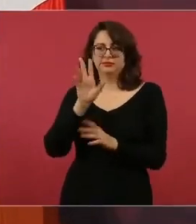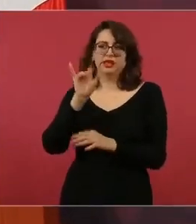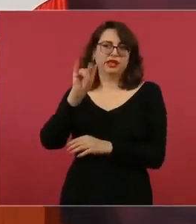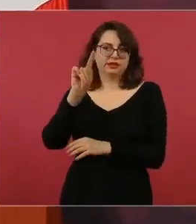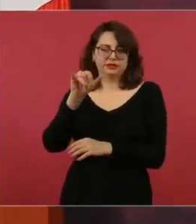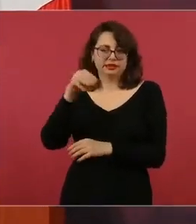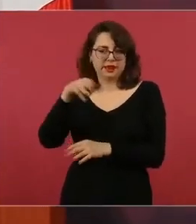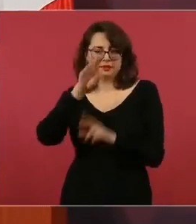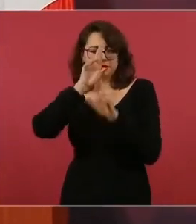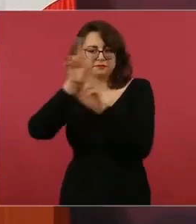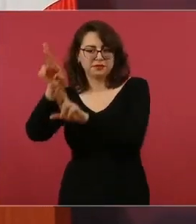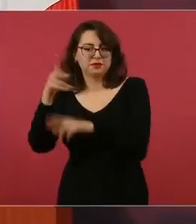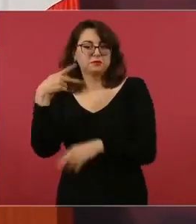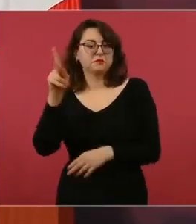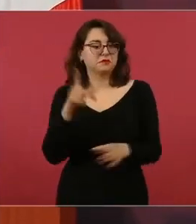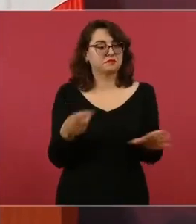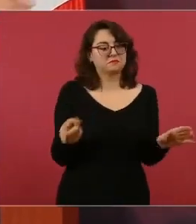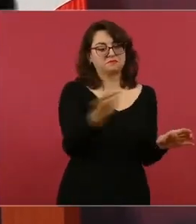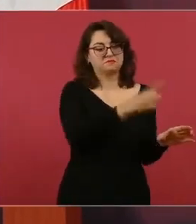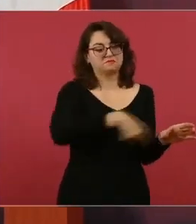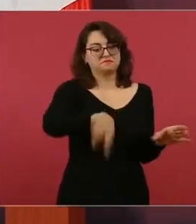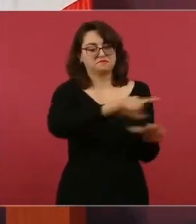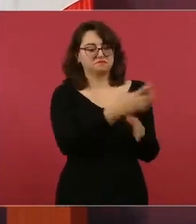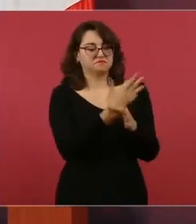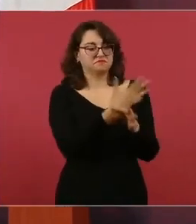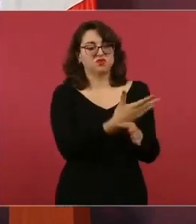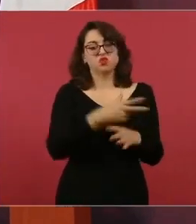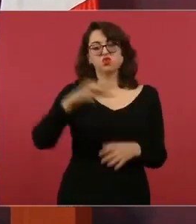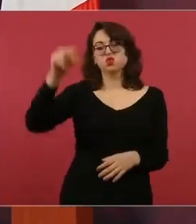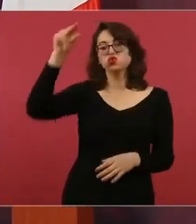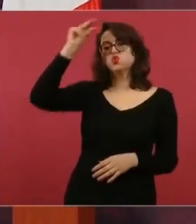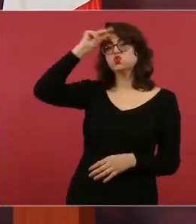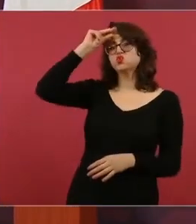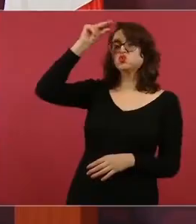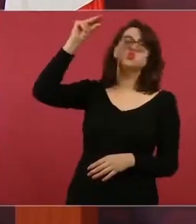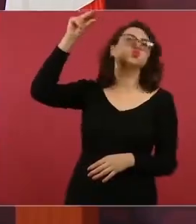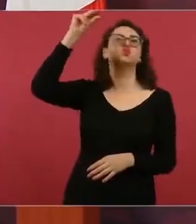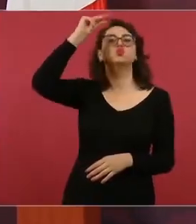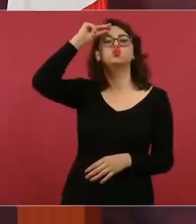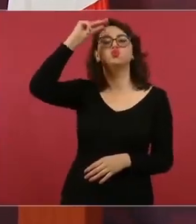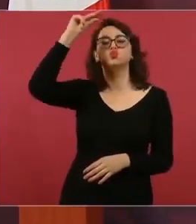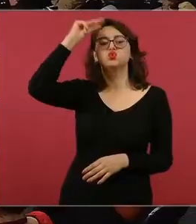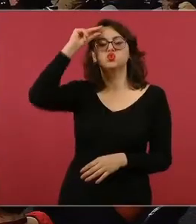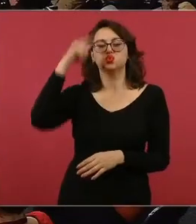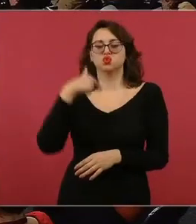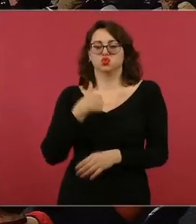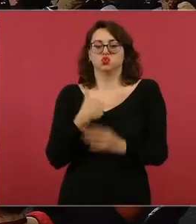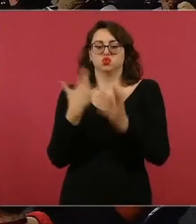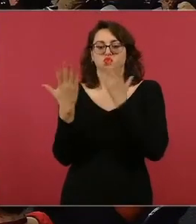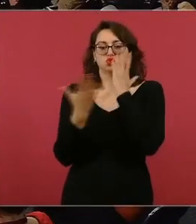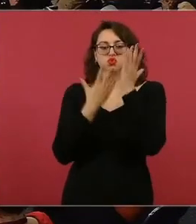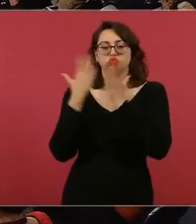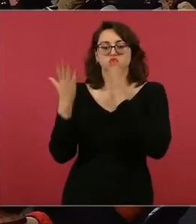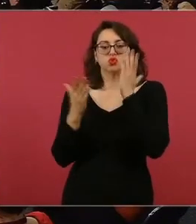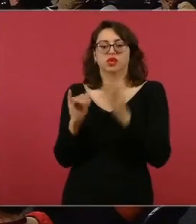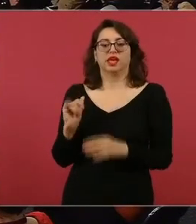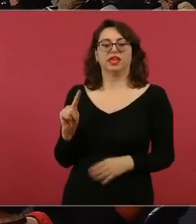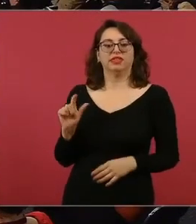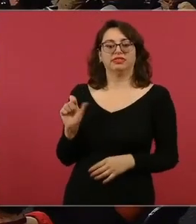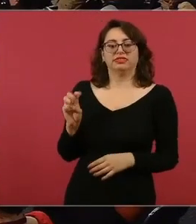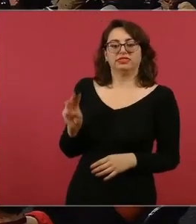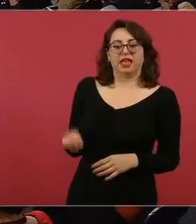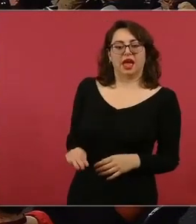predominaban en todos lados, Hacienda, todos los secretarios, o maestros o